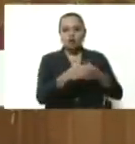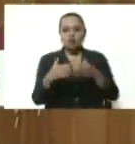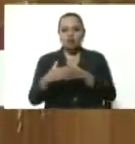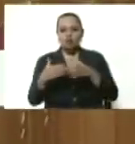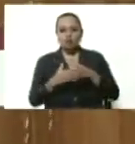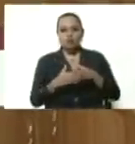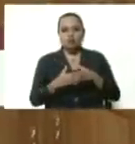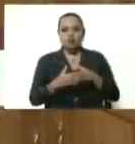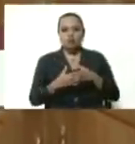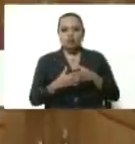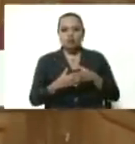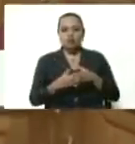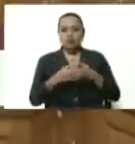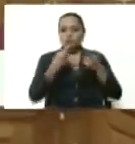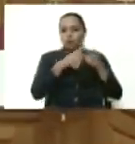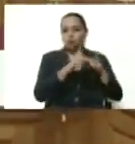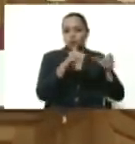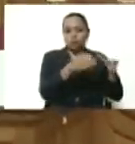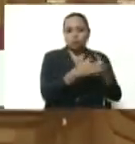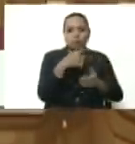mejores que los cuadros del PSUV.